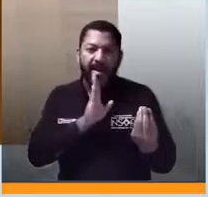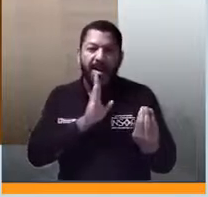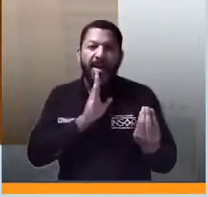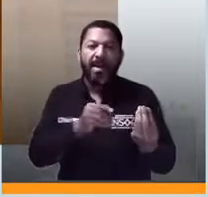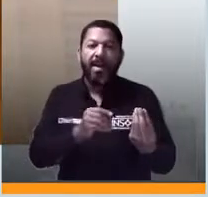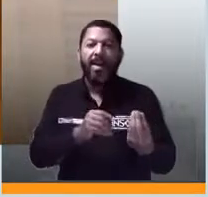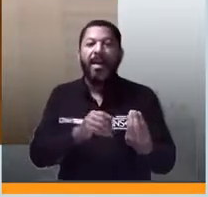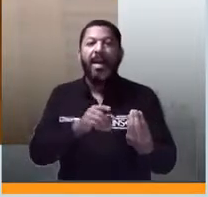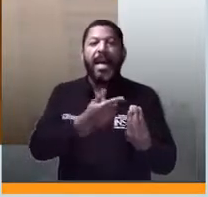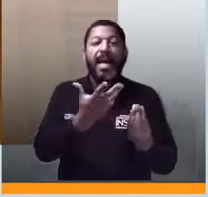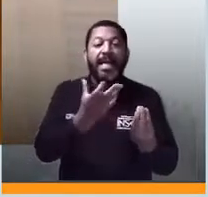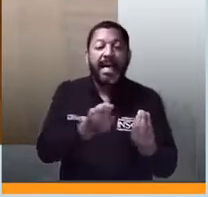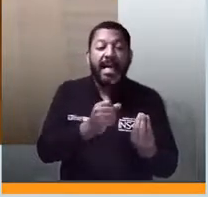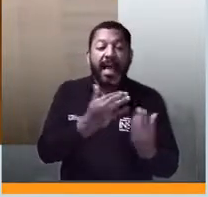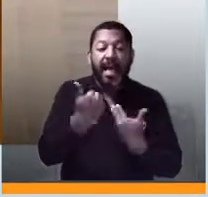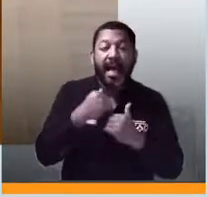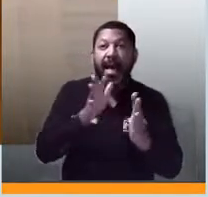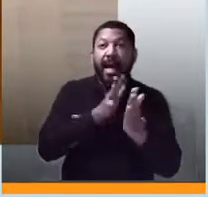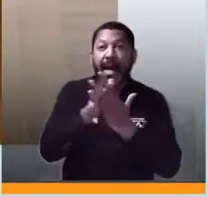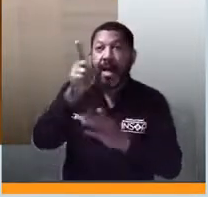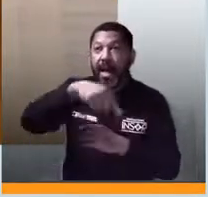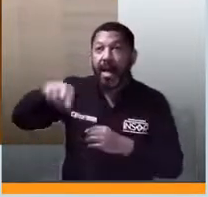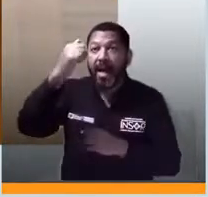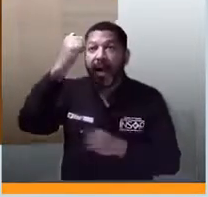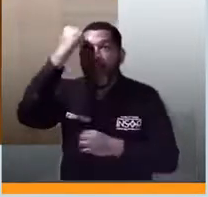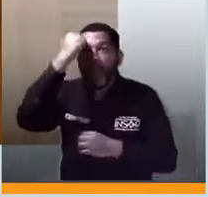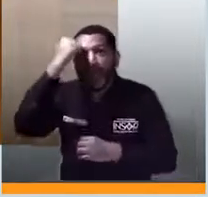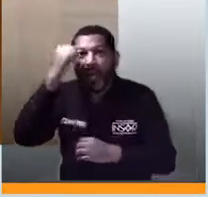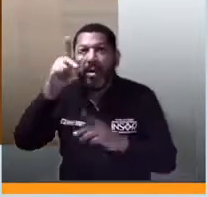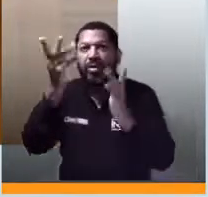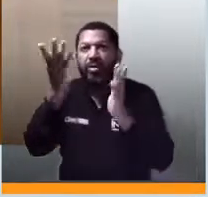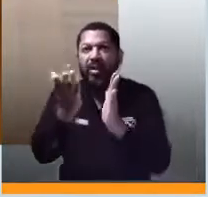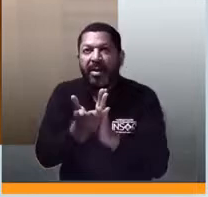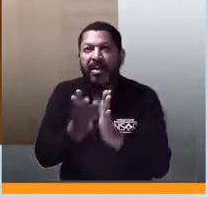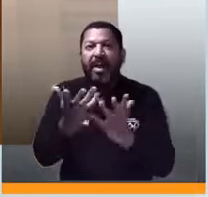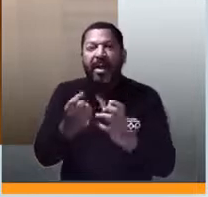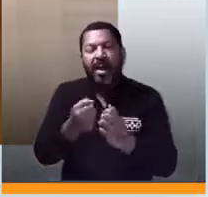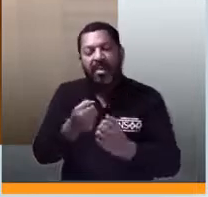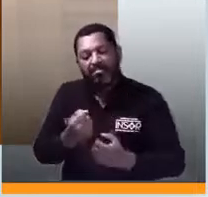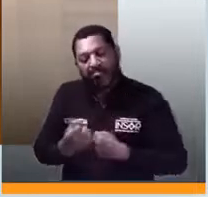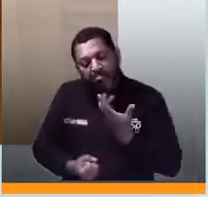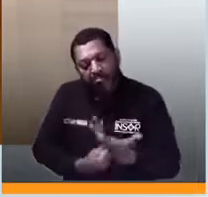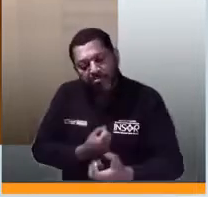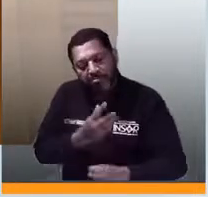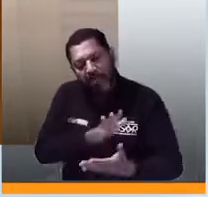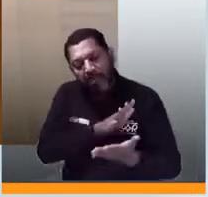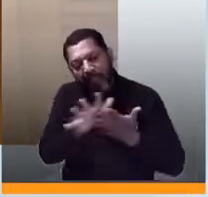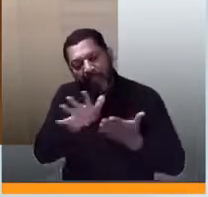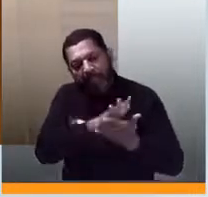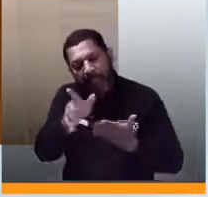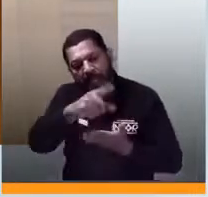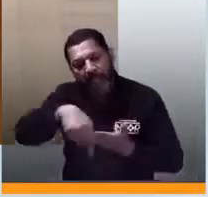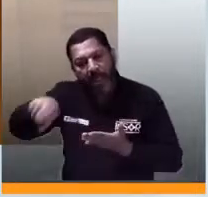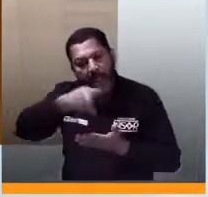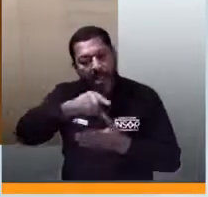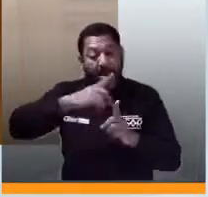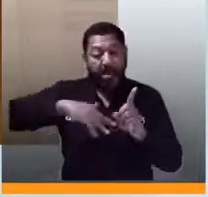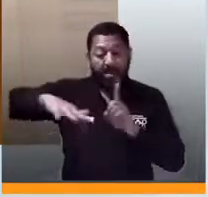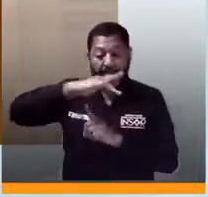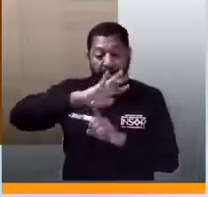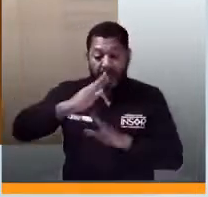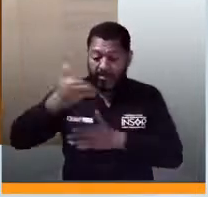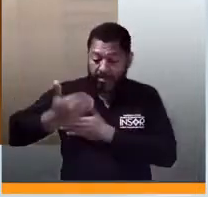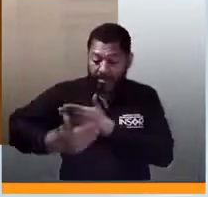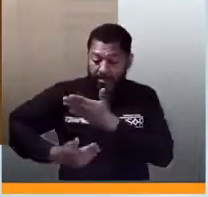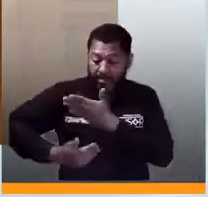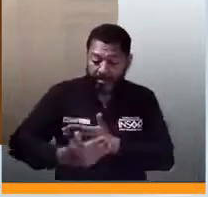enviarle un mensaje a los docentes y a los estudiantes en este momento. en torno a los temas del proceso